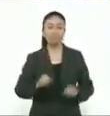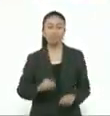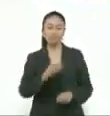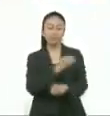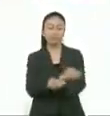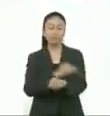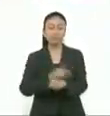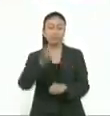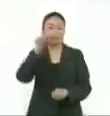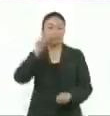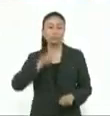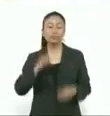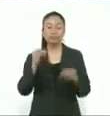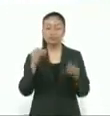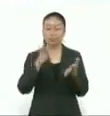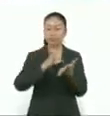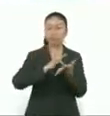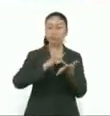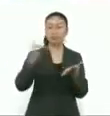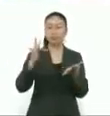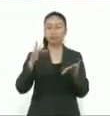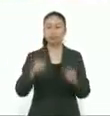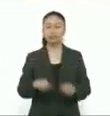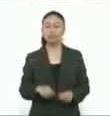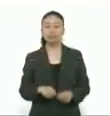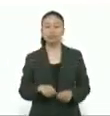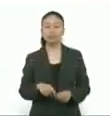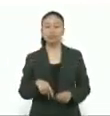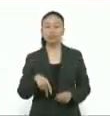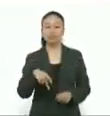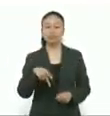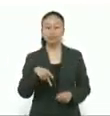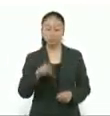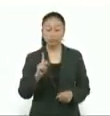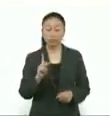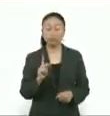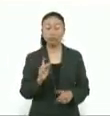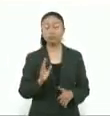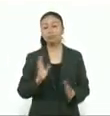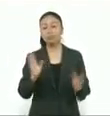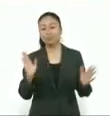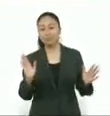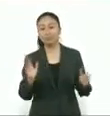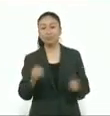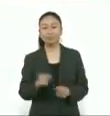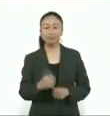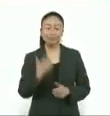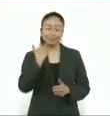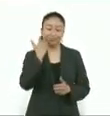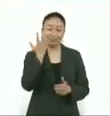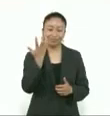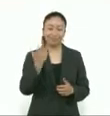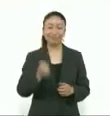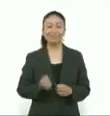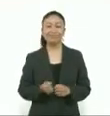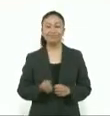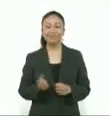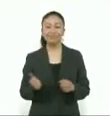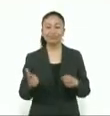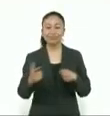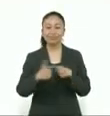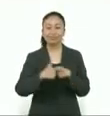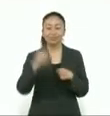Compañeras, muchas gracias, pero no me quiero despedir sin antes, con algo bonito de mi